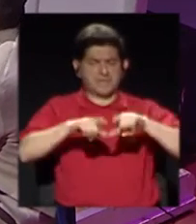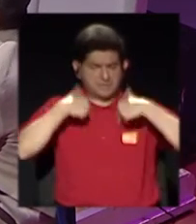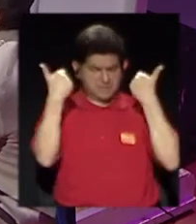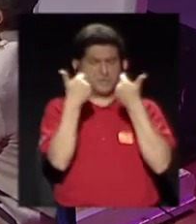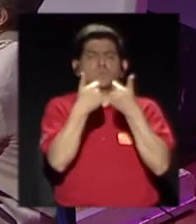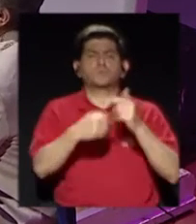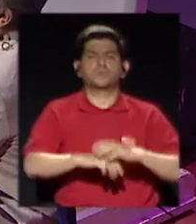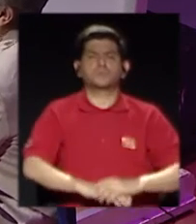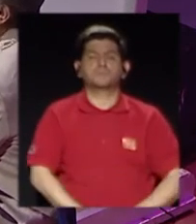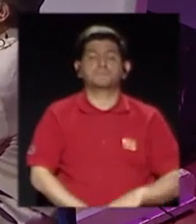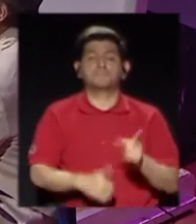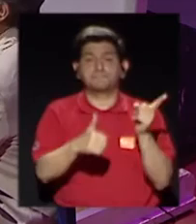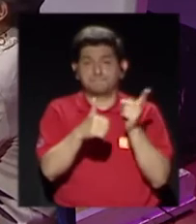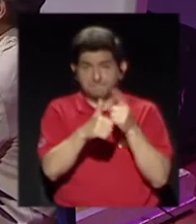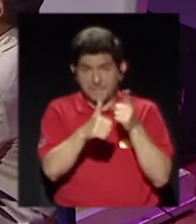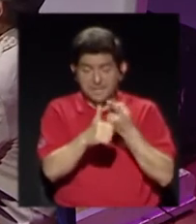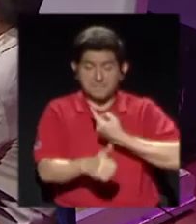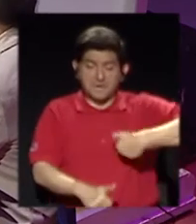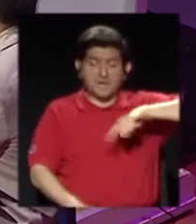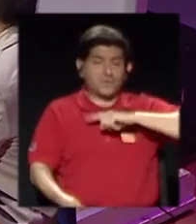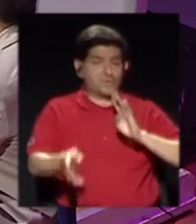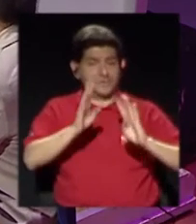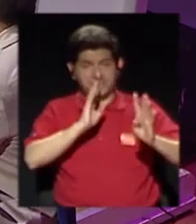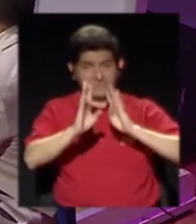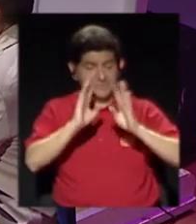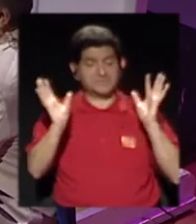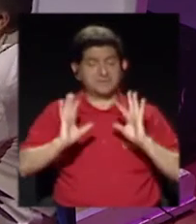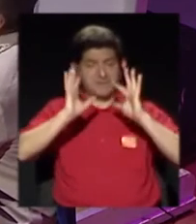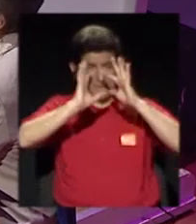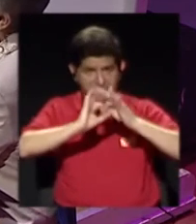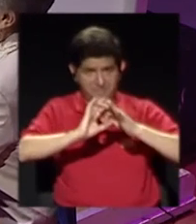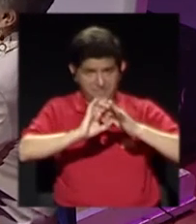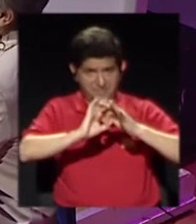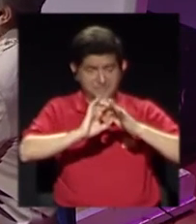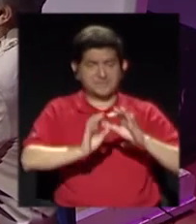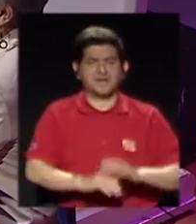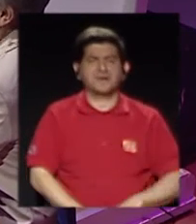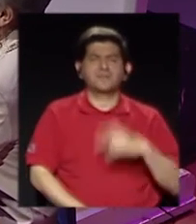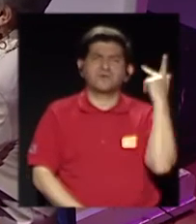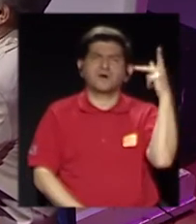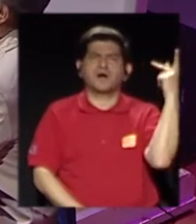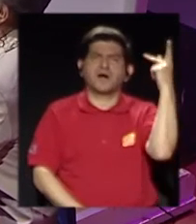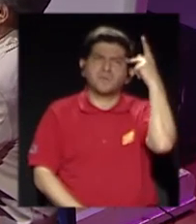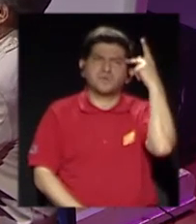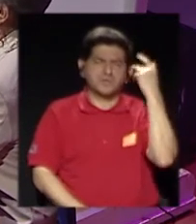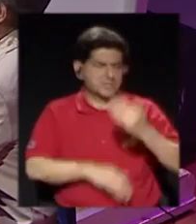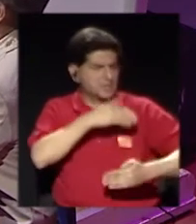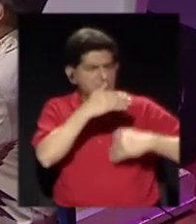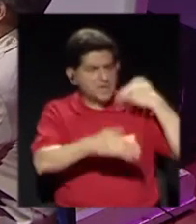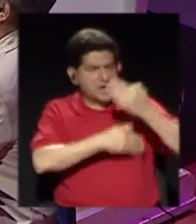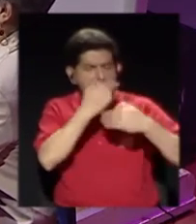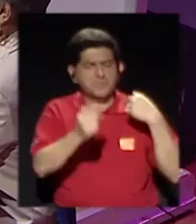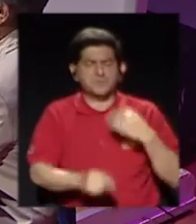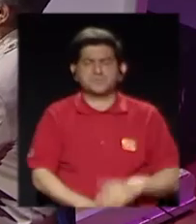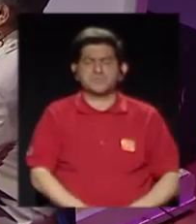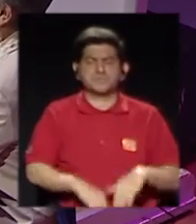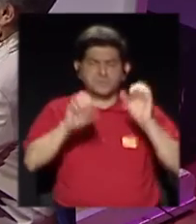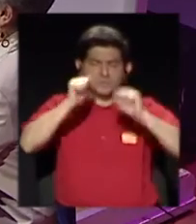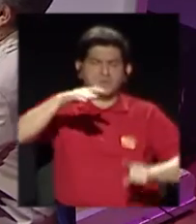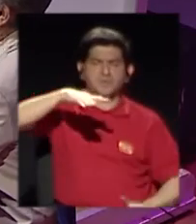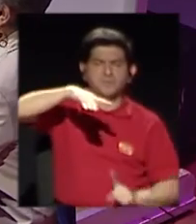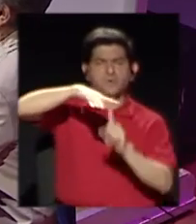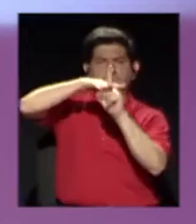si primero estábamos conversando verde en relación a las políticas y los protocolos de visibilización